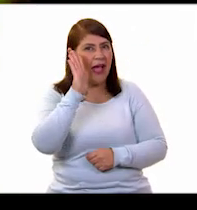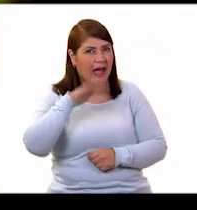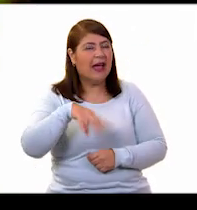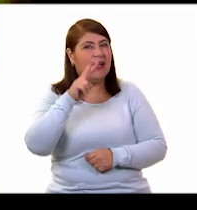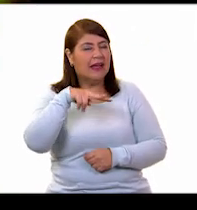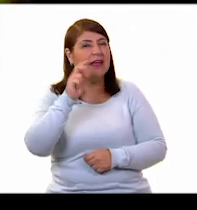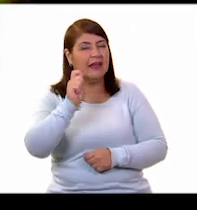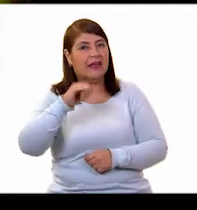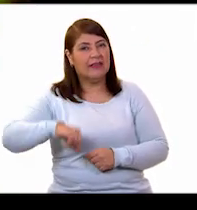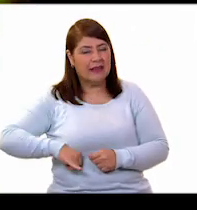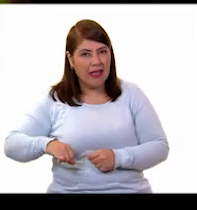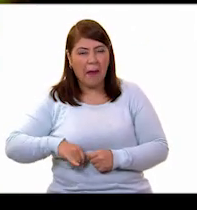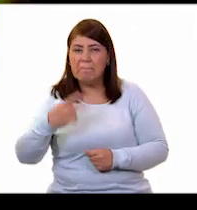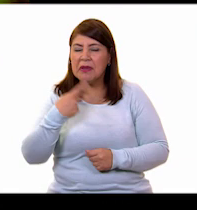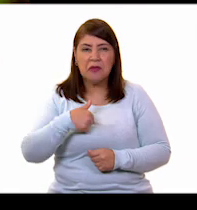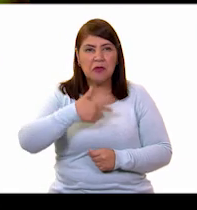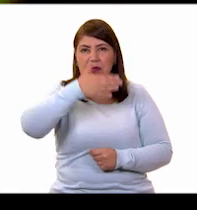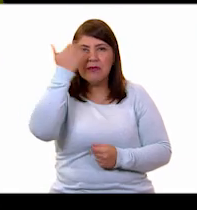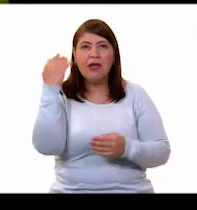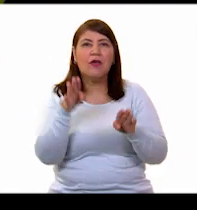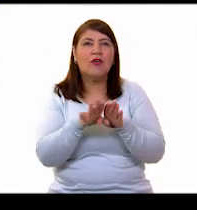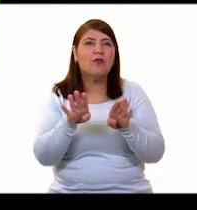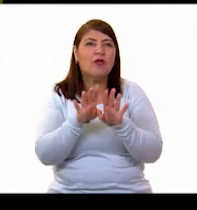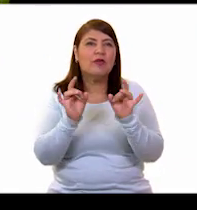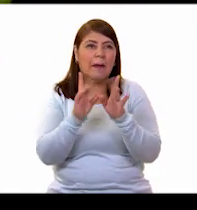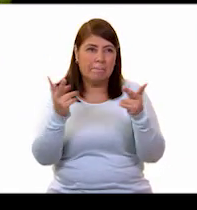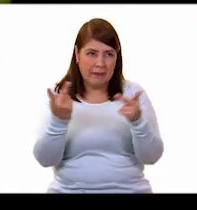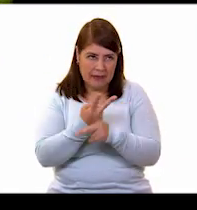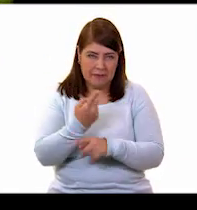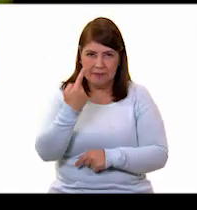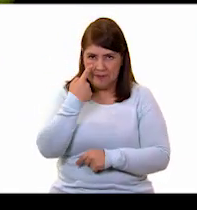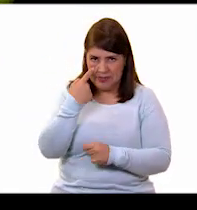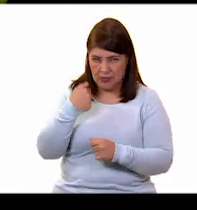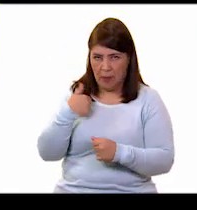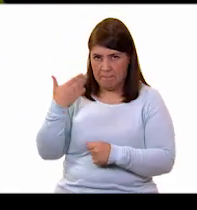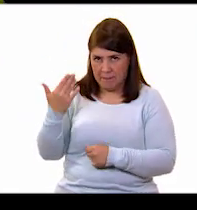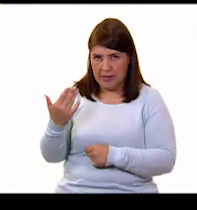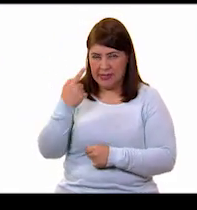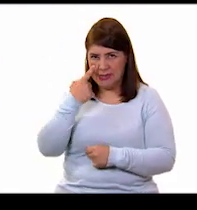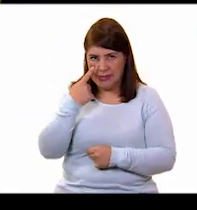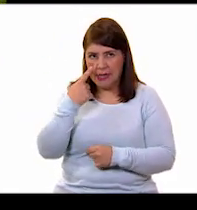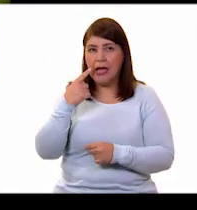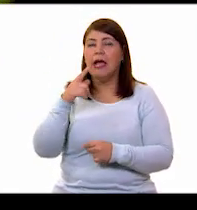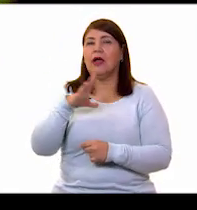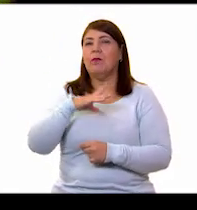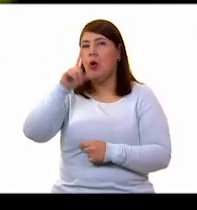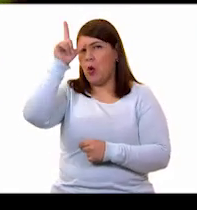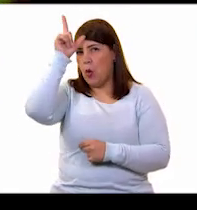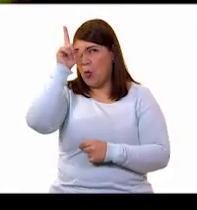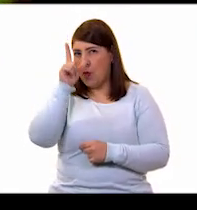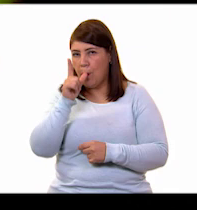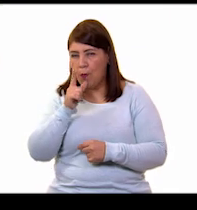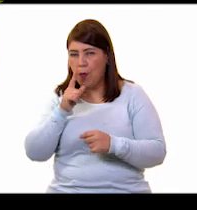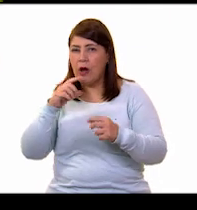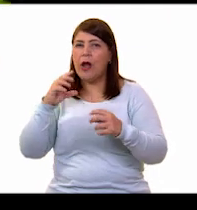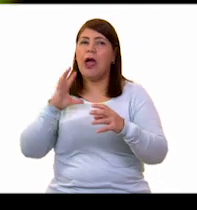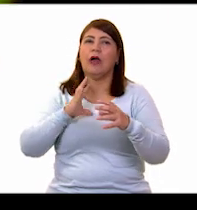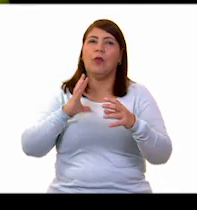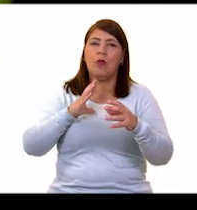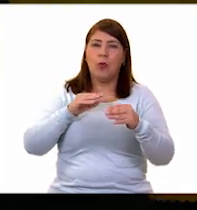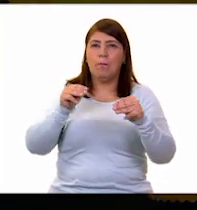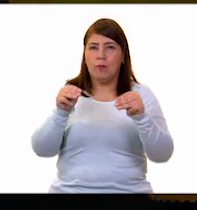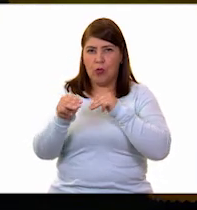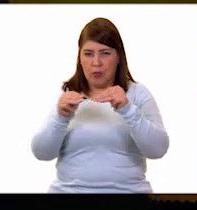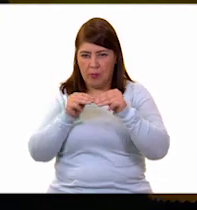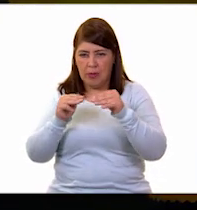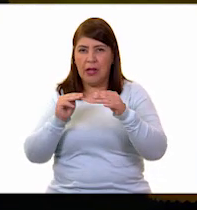pero la verdad no sabía cómo ocurría, profesor. Muy bien, María. Ahora te voy a pedir que la luna siga haciendo sus movimientos de rotación y